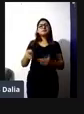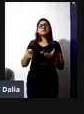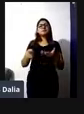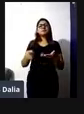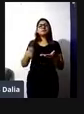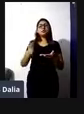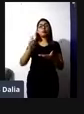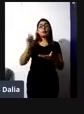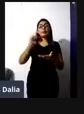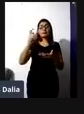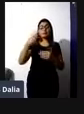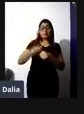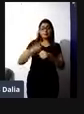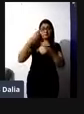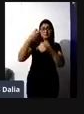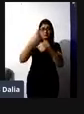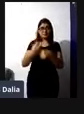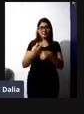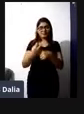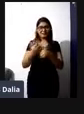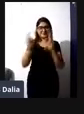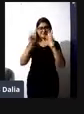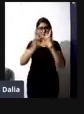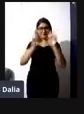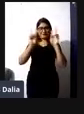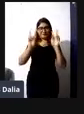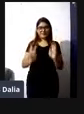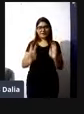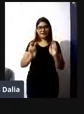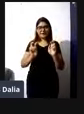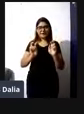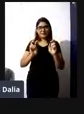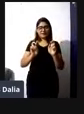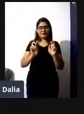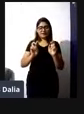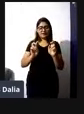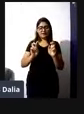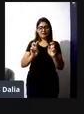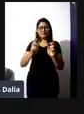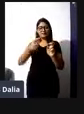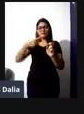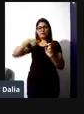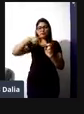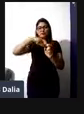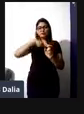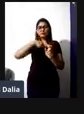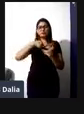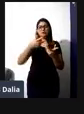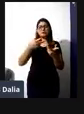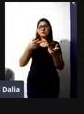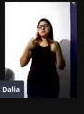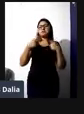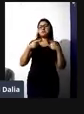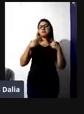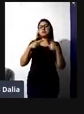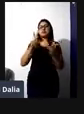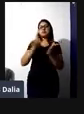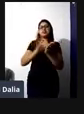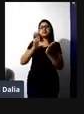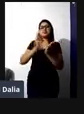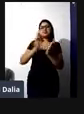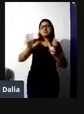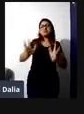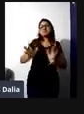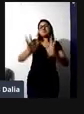invitaron a hablar de este tema, de cómo vivimos o cómo promovemos la inclusión